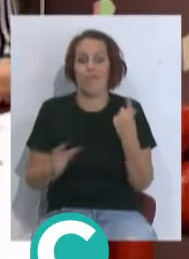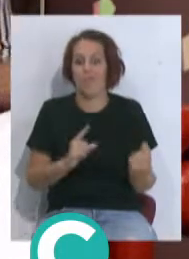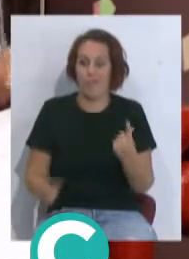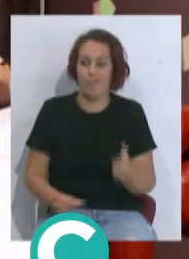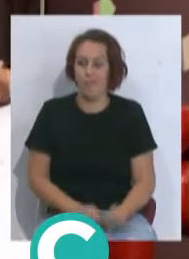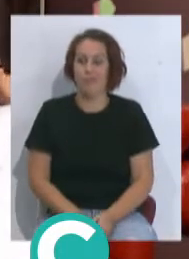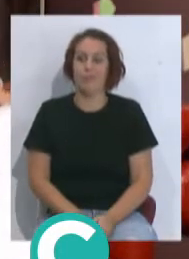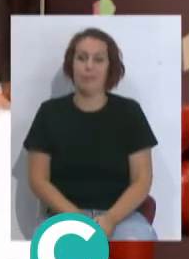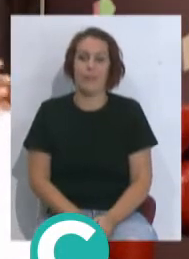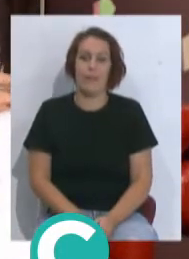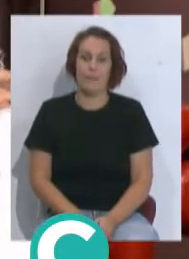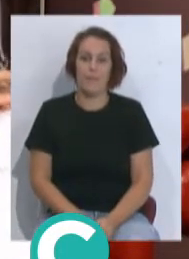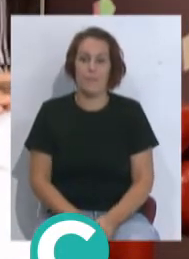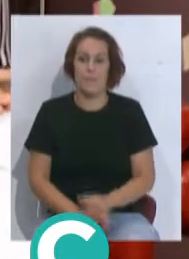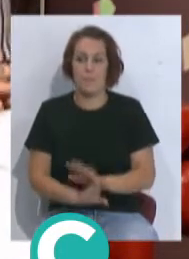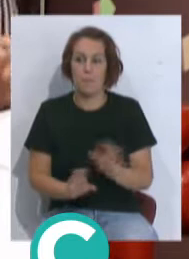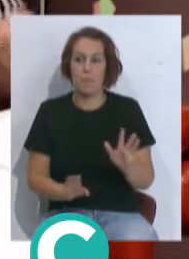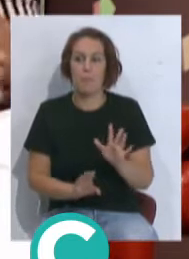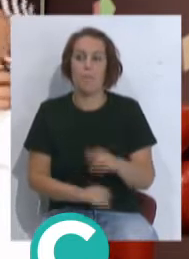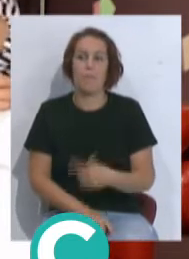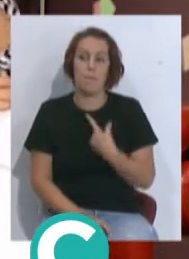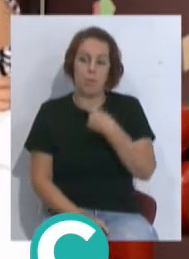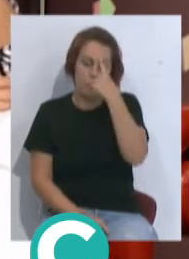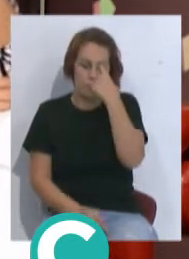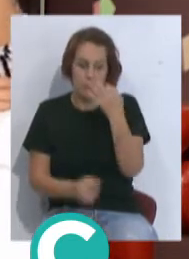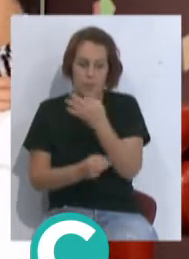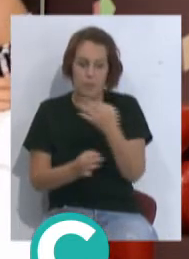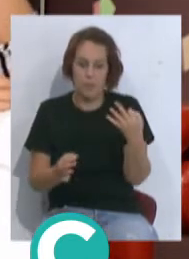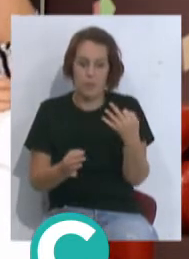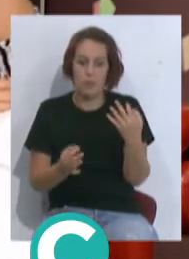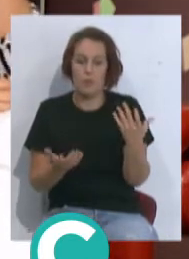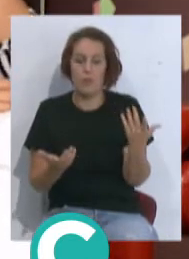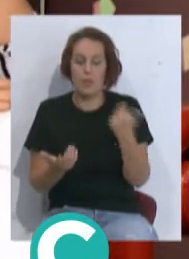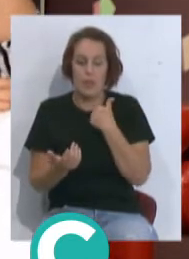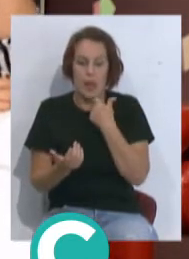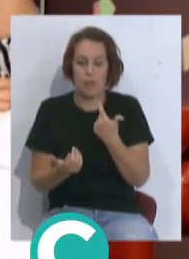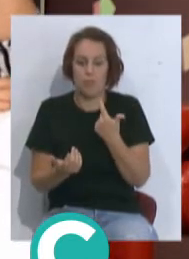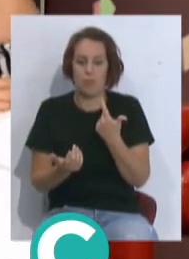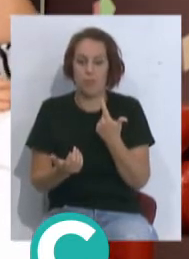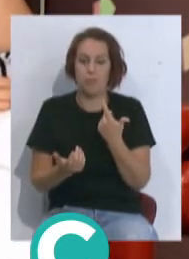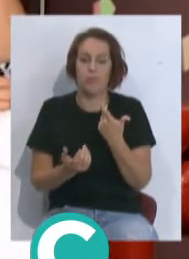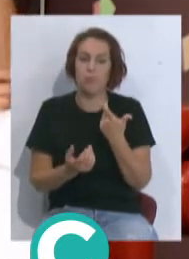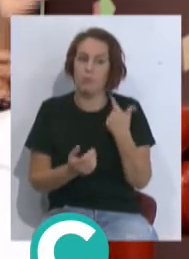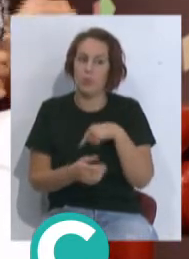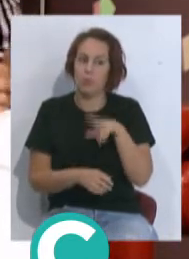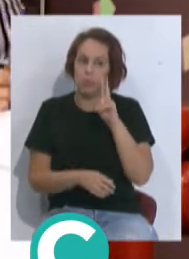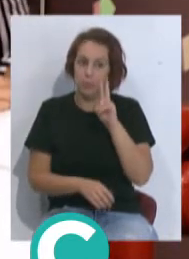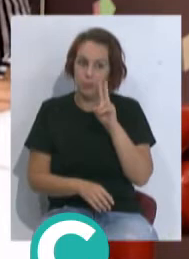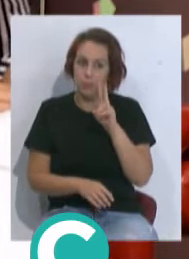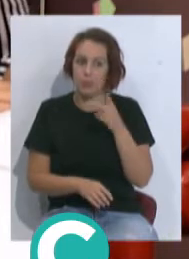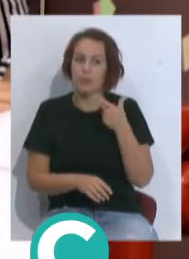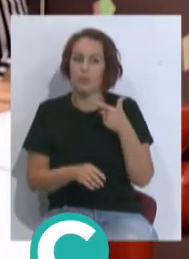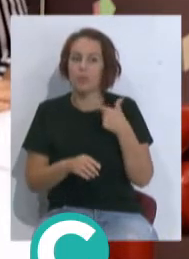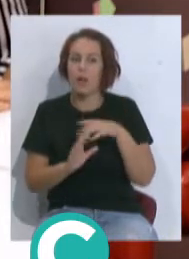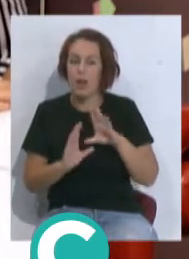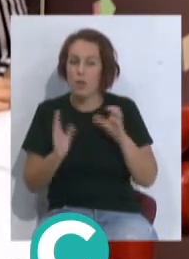Otros se quedaron en el camino. Y nada, y recuerdo perfectamente. Además, te diría que de las primeras que vi allí fue la chirigota llamada